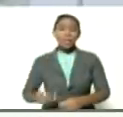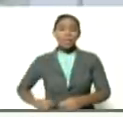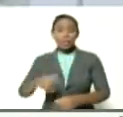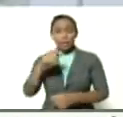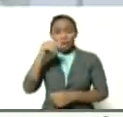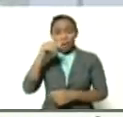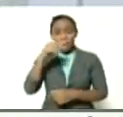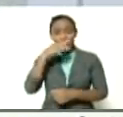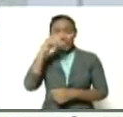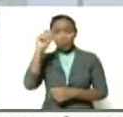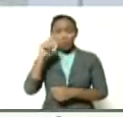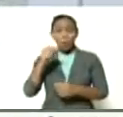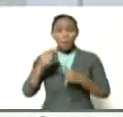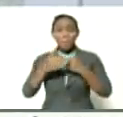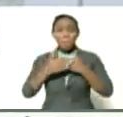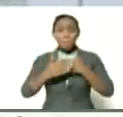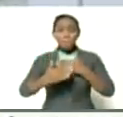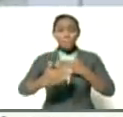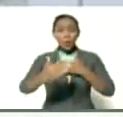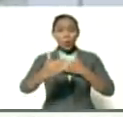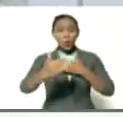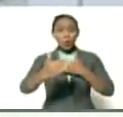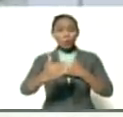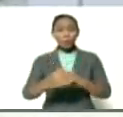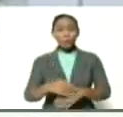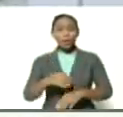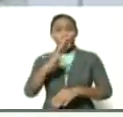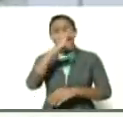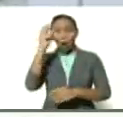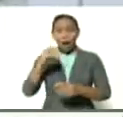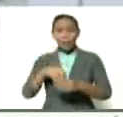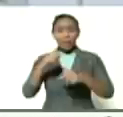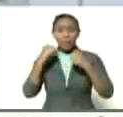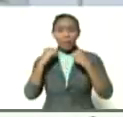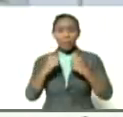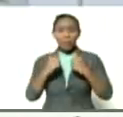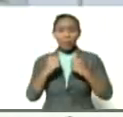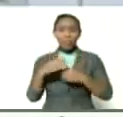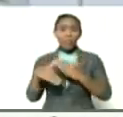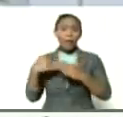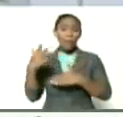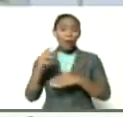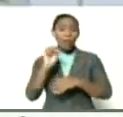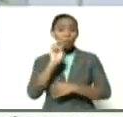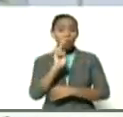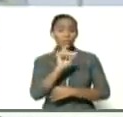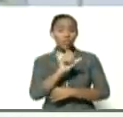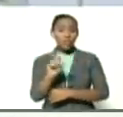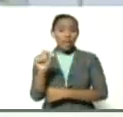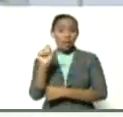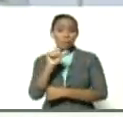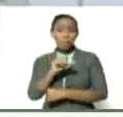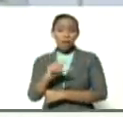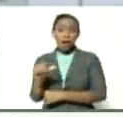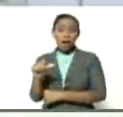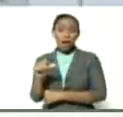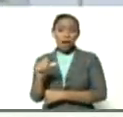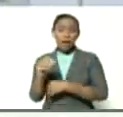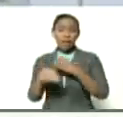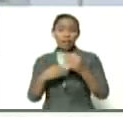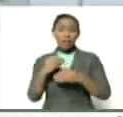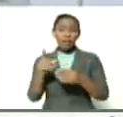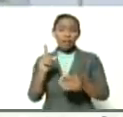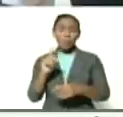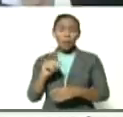Maduro extendió la cuarentena radical después de 2 semanas, que abarcó incluso la Semana